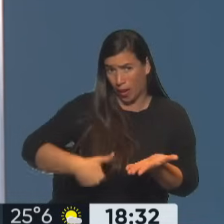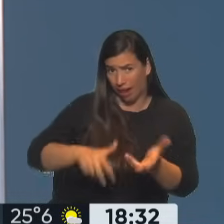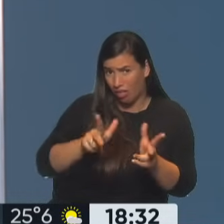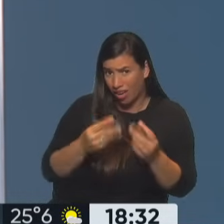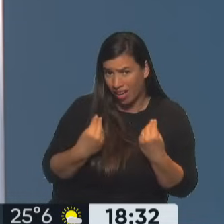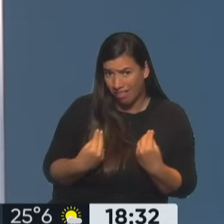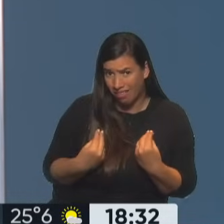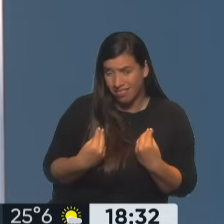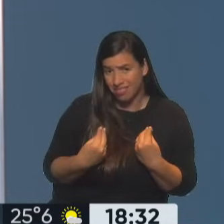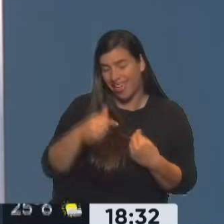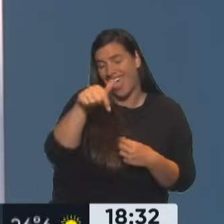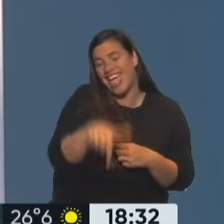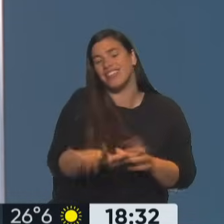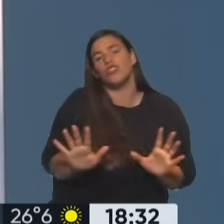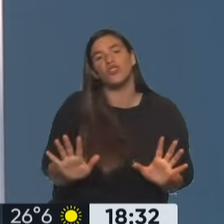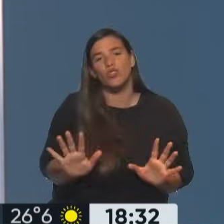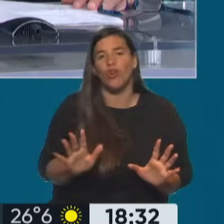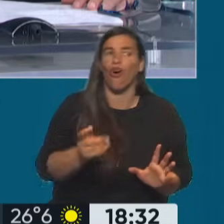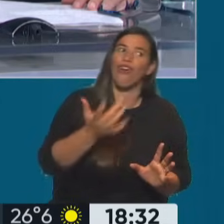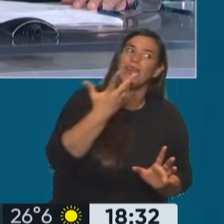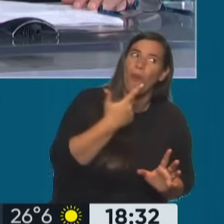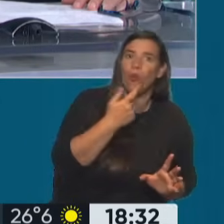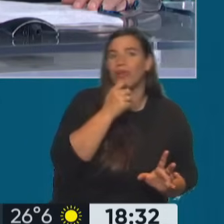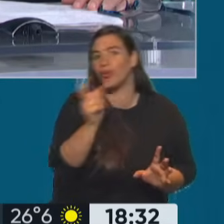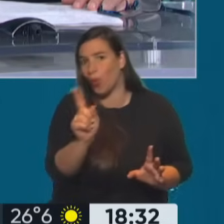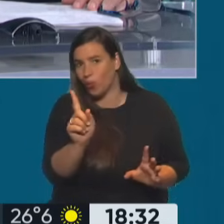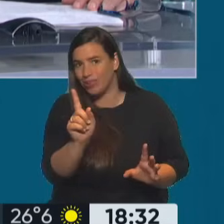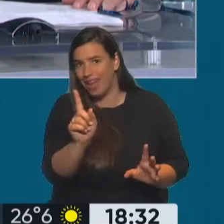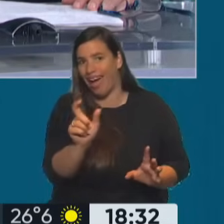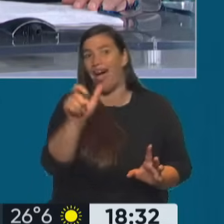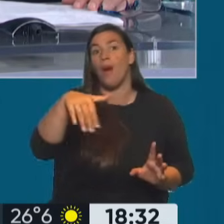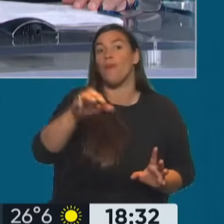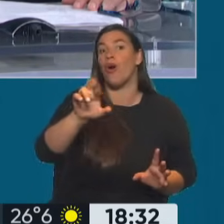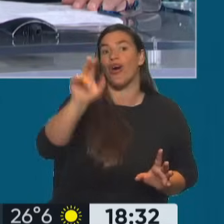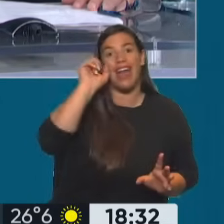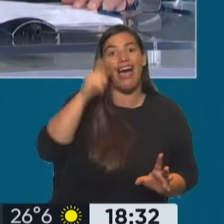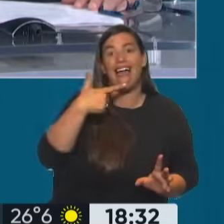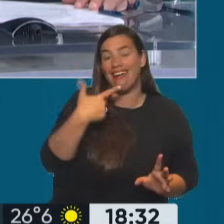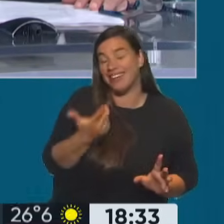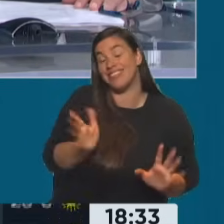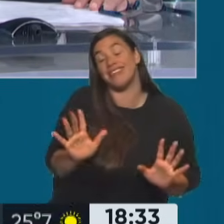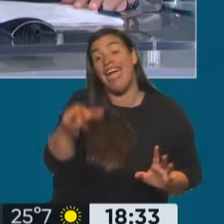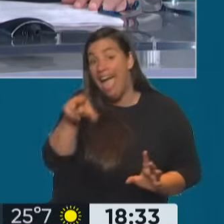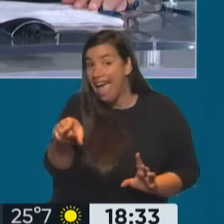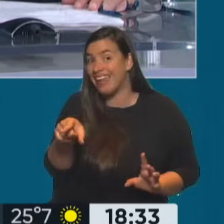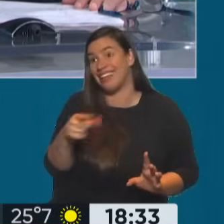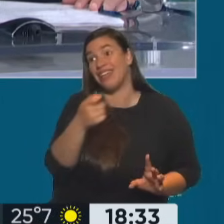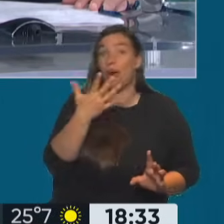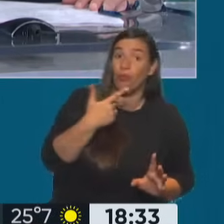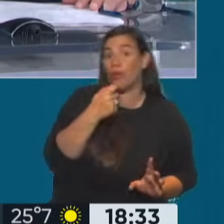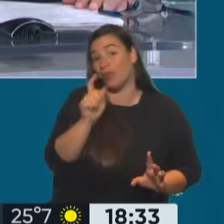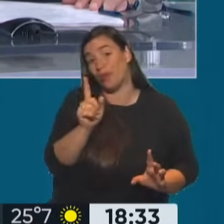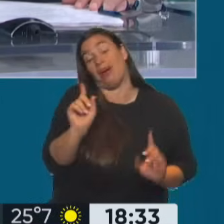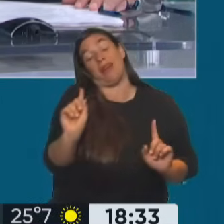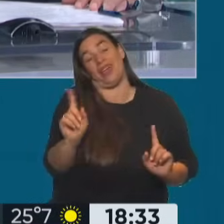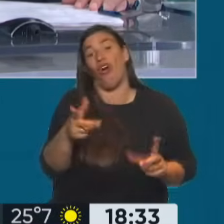Por eso, en este caso, sí. Te guste o no te guste Gerardo Morales, lo que dice refleja lo que pasa. Hay 12 provincias de